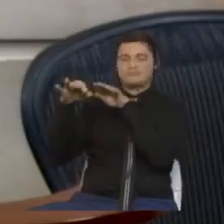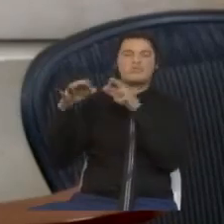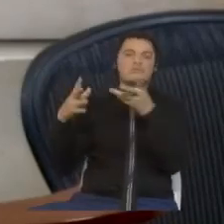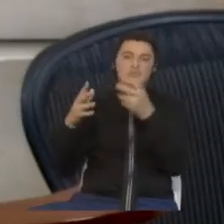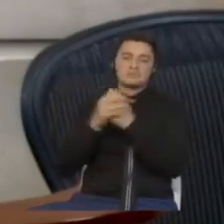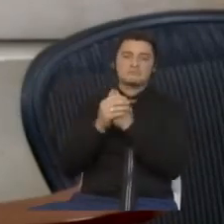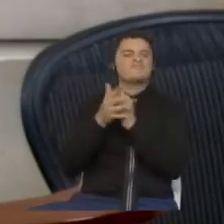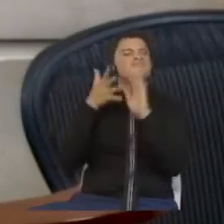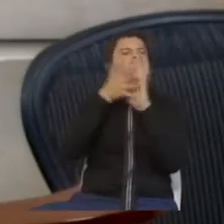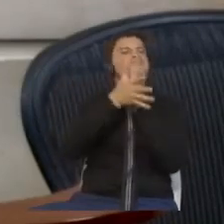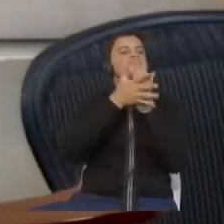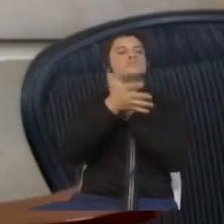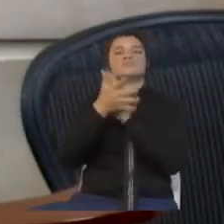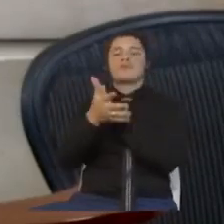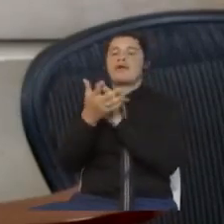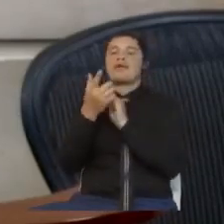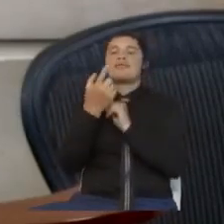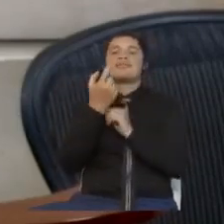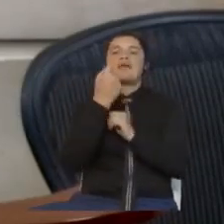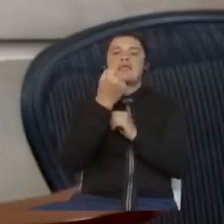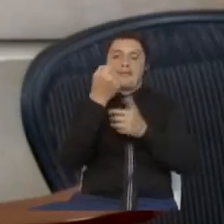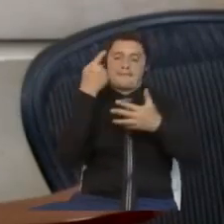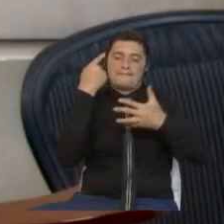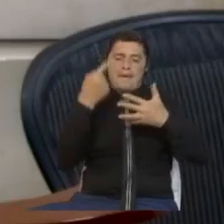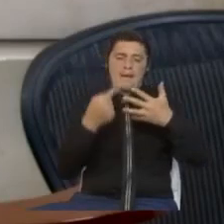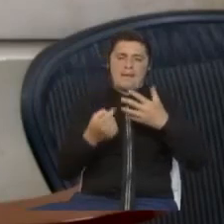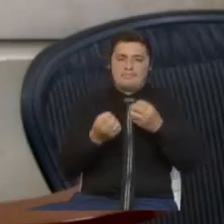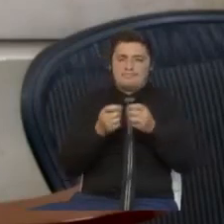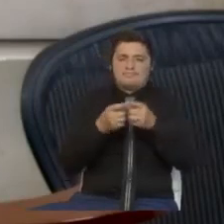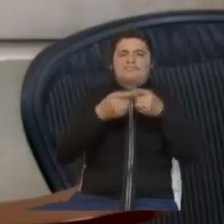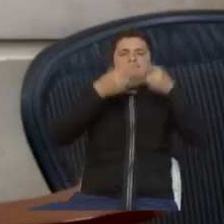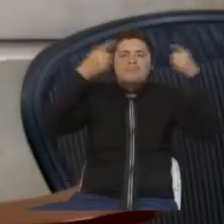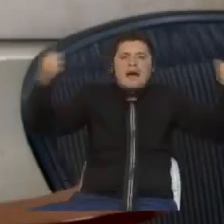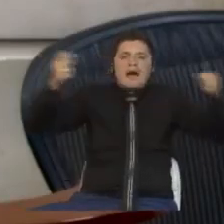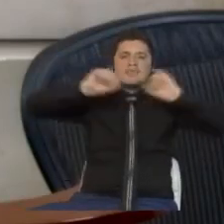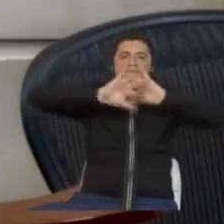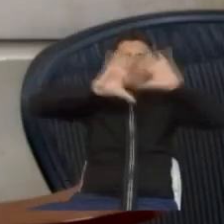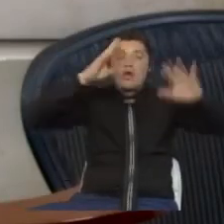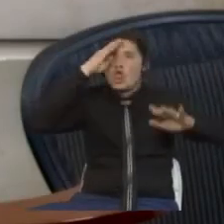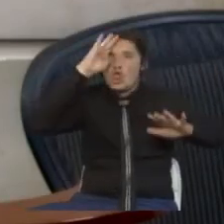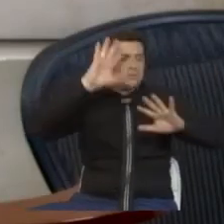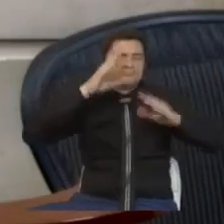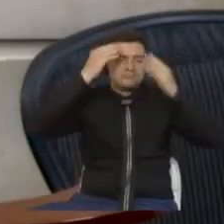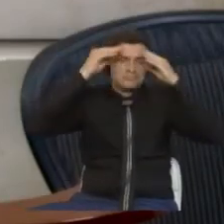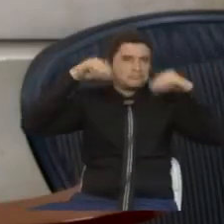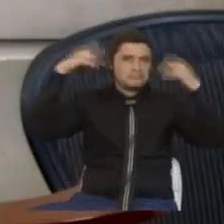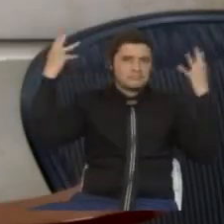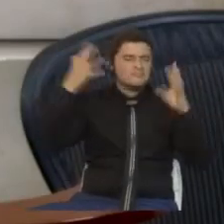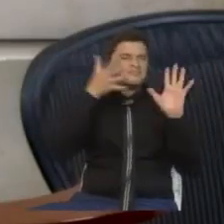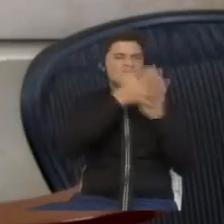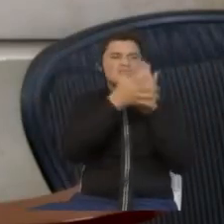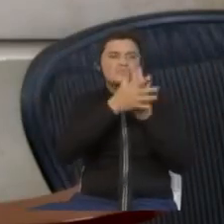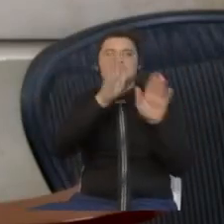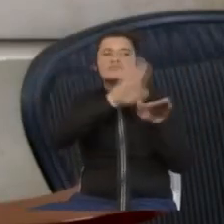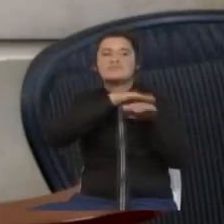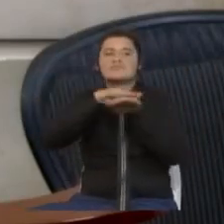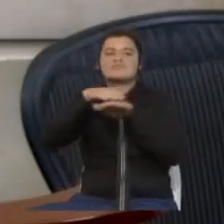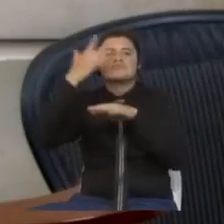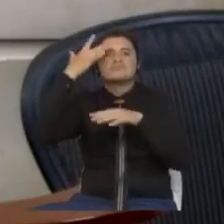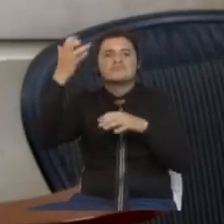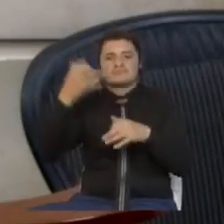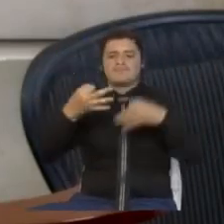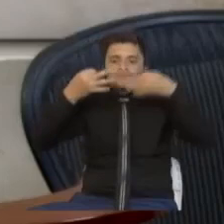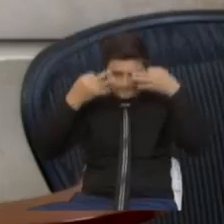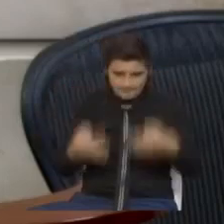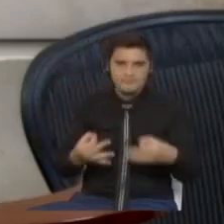contarles con todo detalle y estoy seguro despejar las dudas por qué razón lo correcto